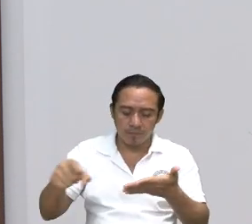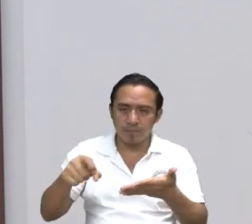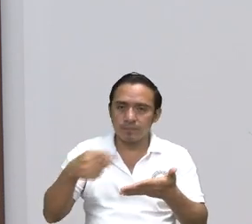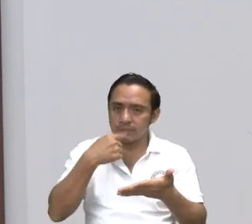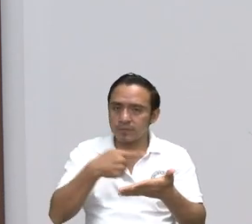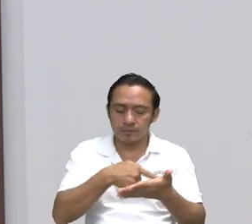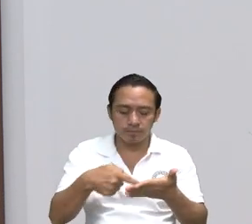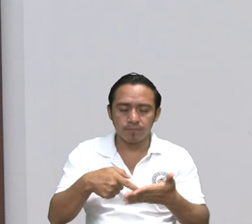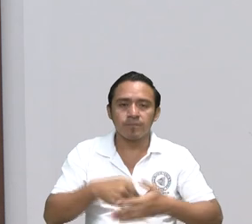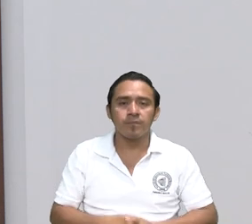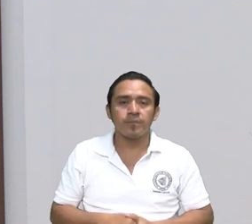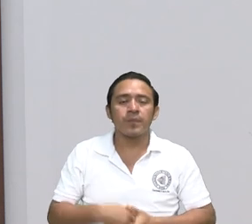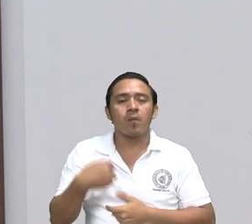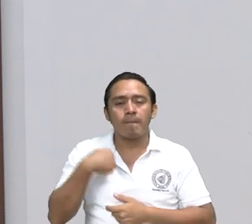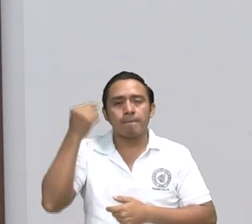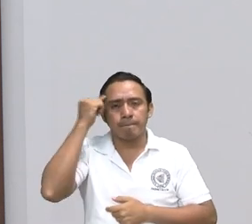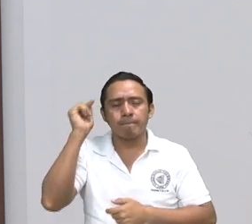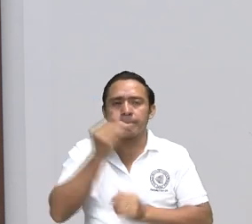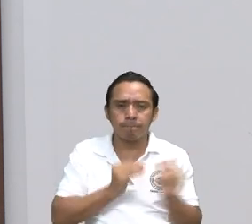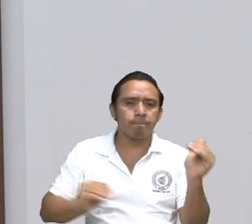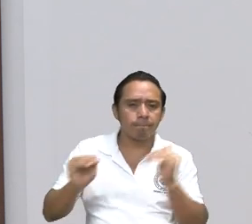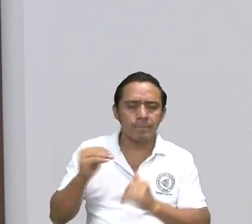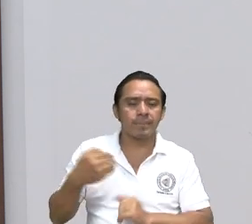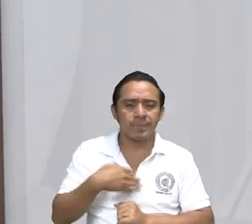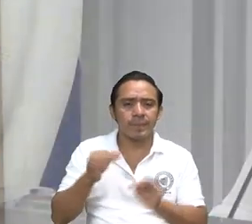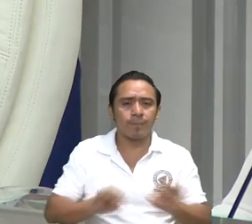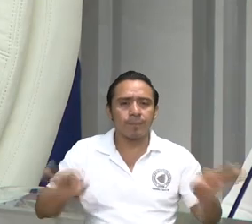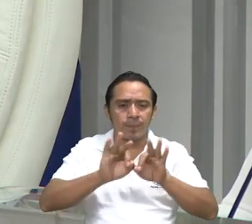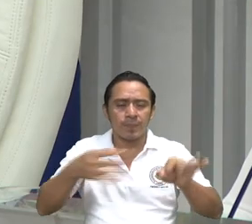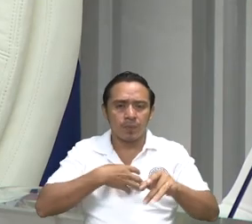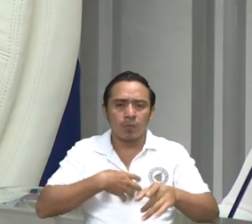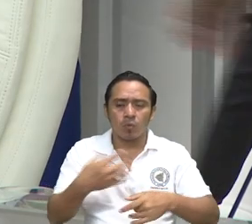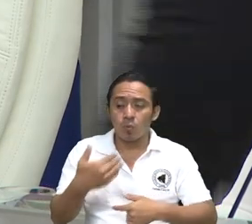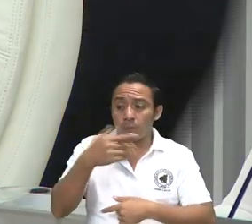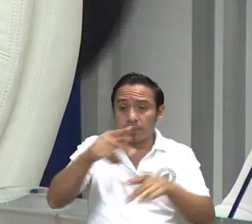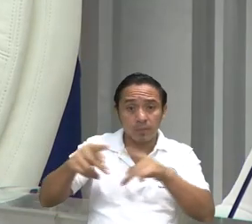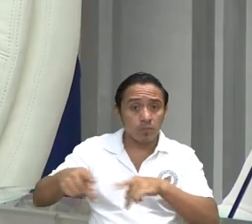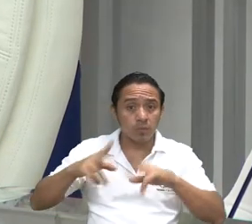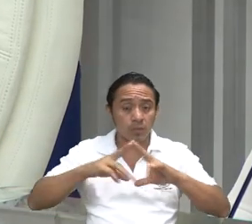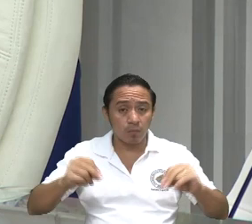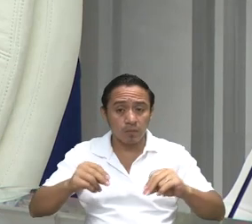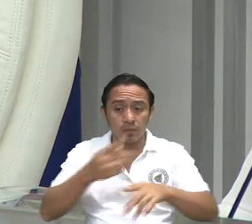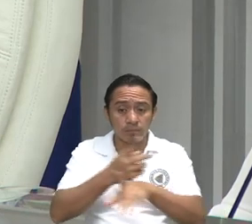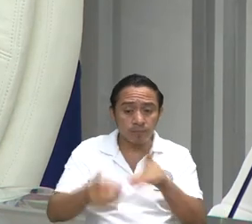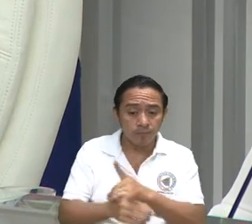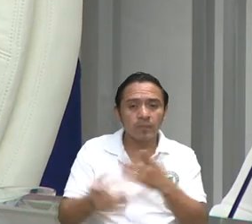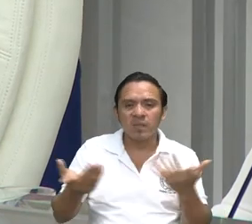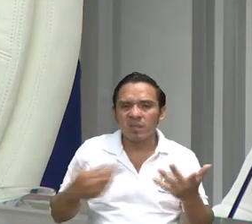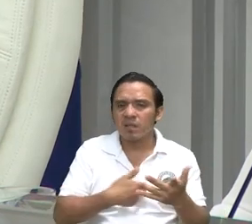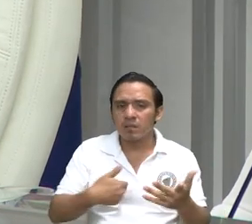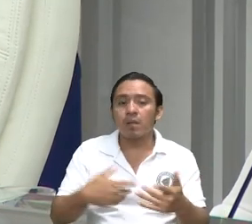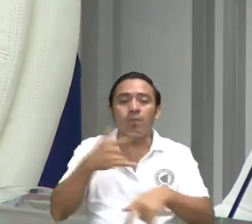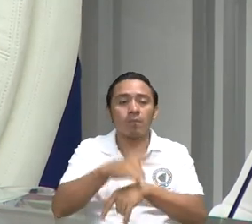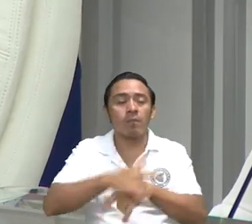siguiente: considero el más alto deber de todo buen ciudadano nicaragüense procurar por la paz